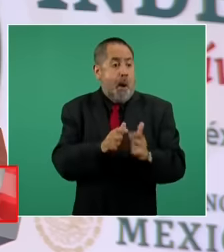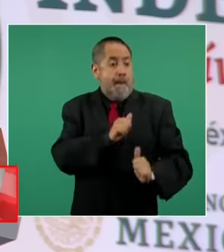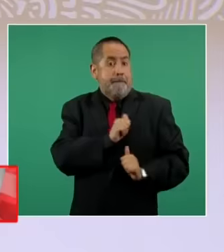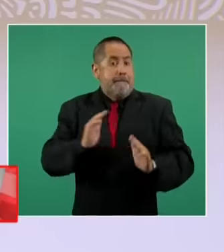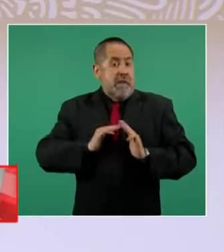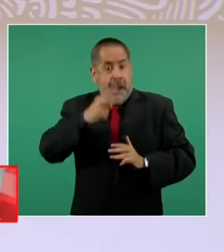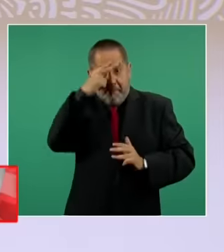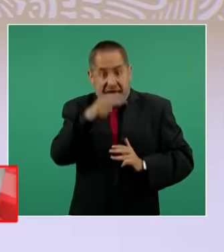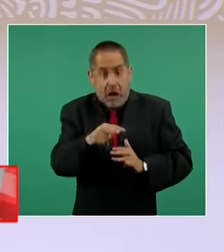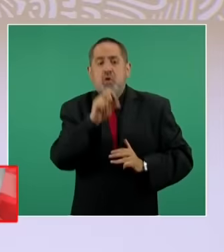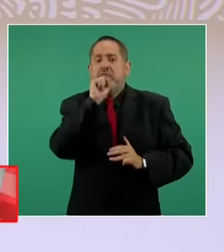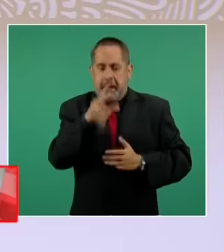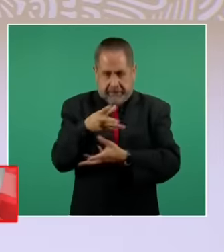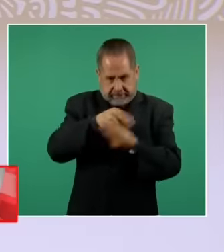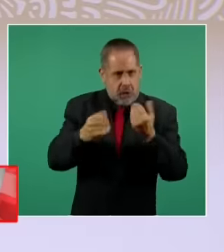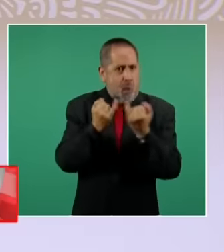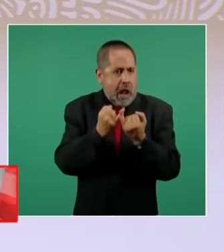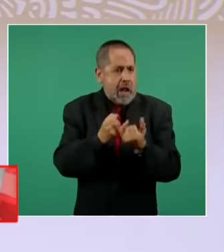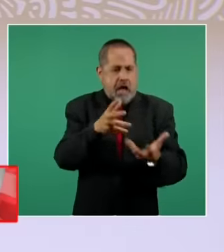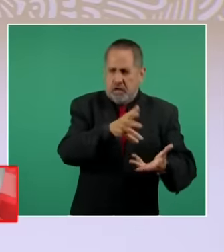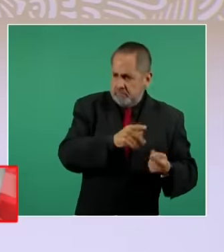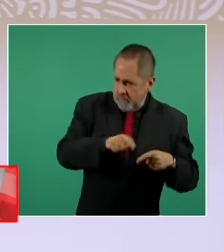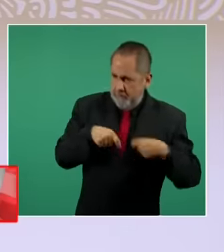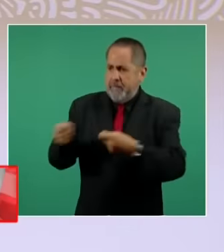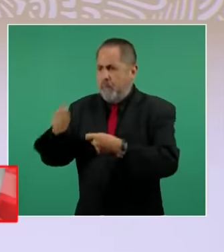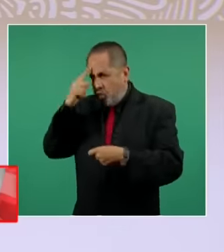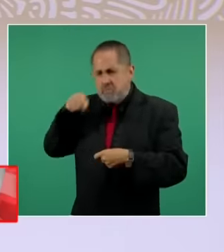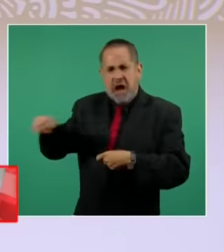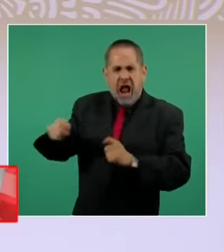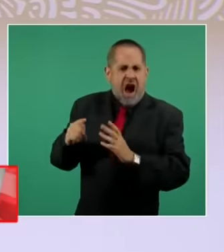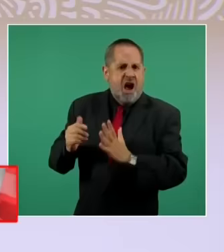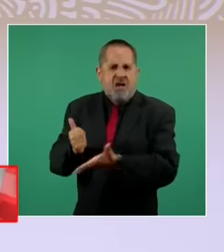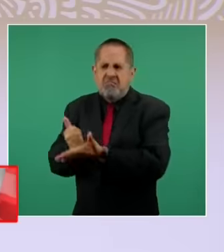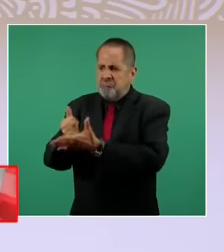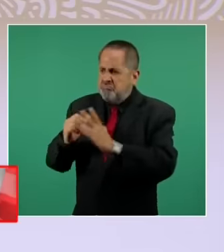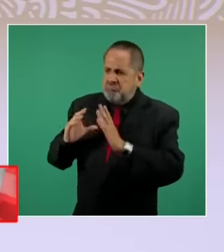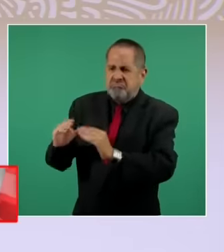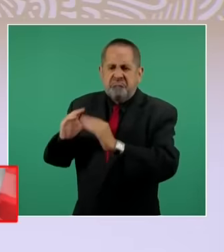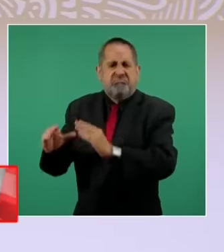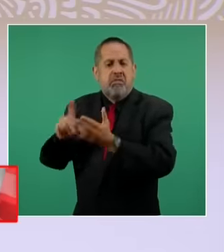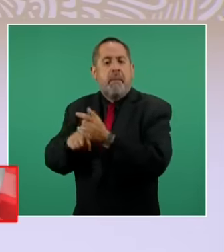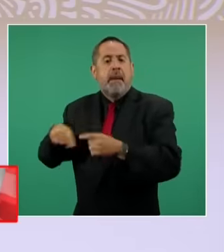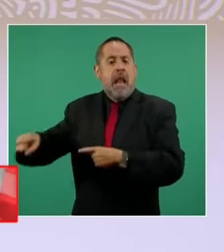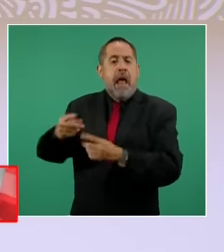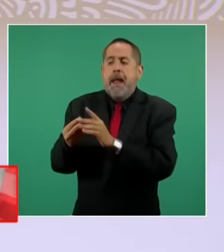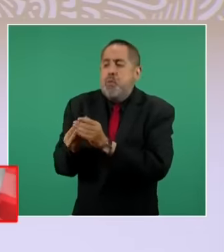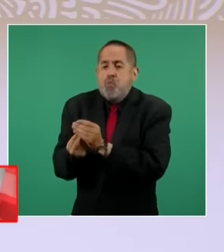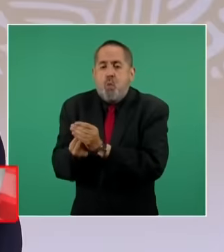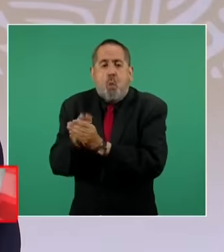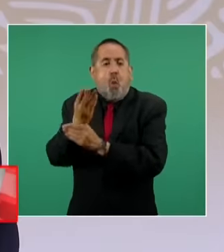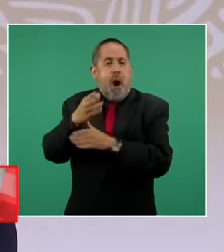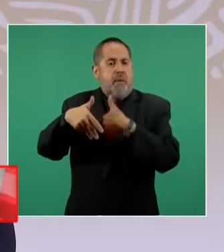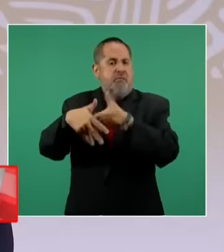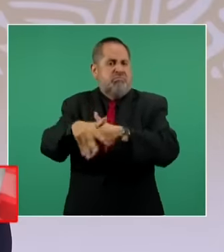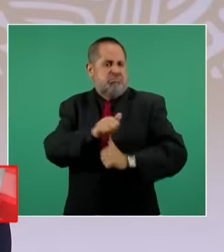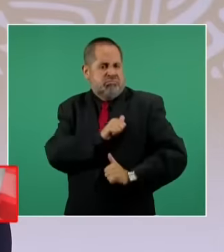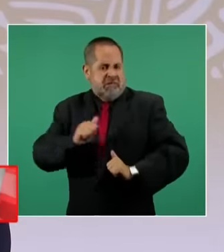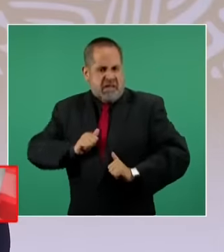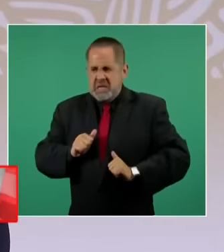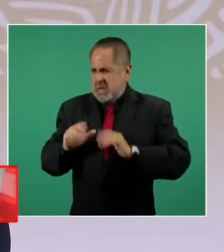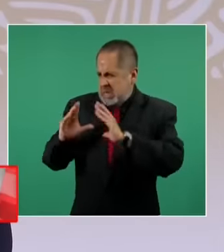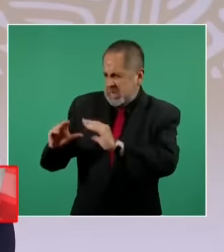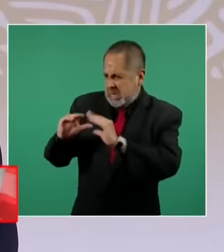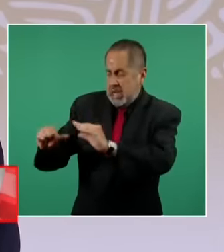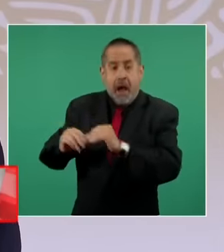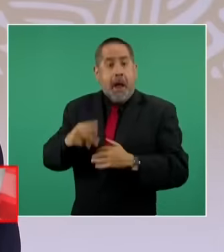para contribuir a la formación y entrenamiento del naciente Ejército Libertador. Los mexicanos brillaron en los campos de